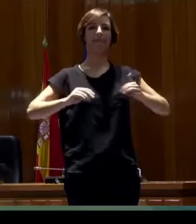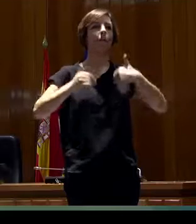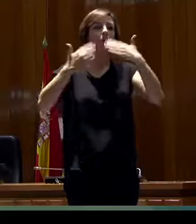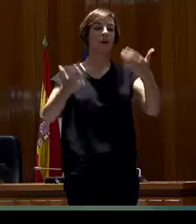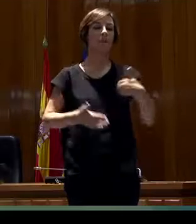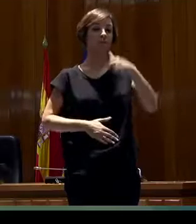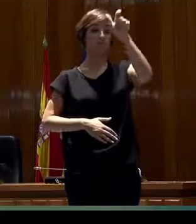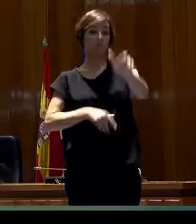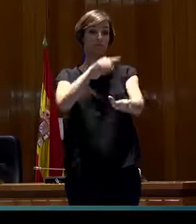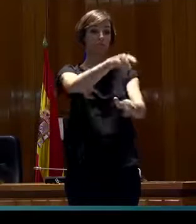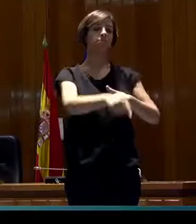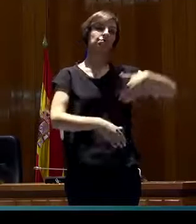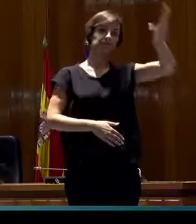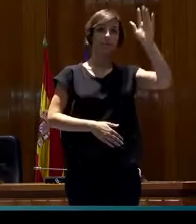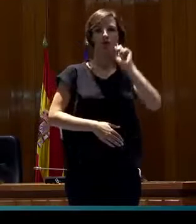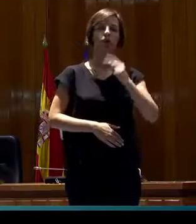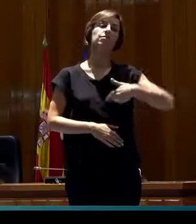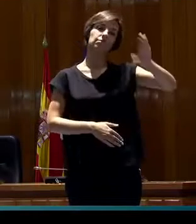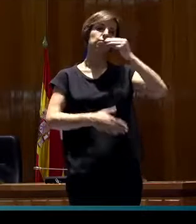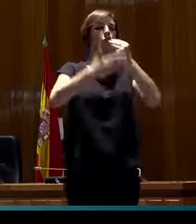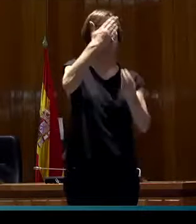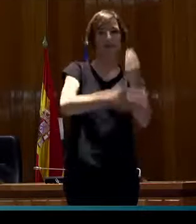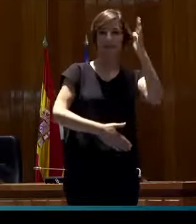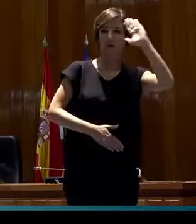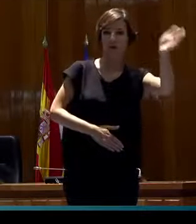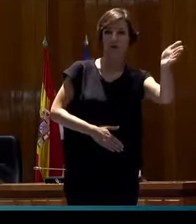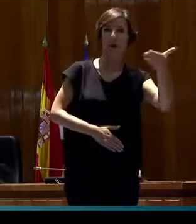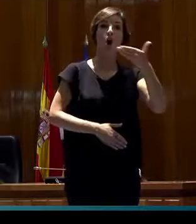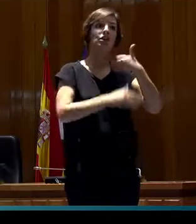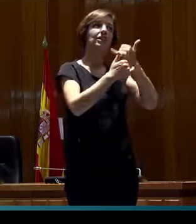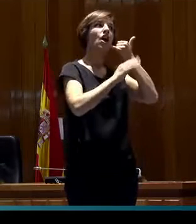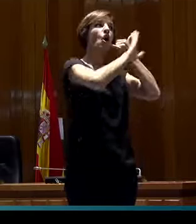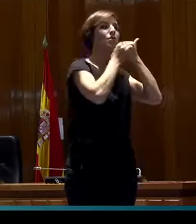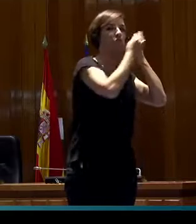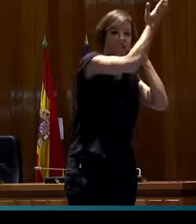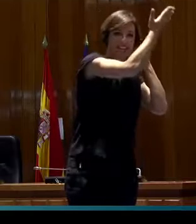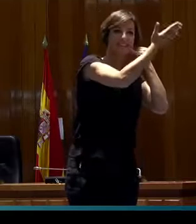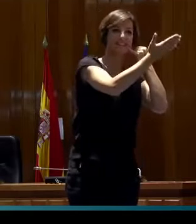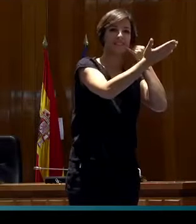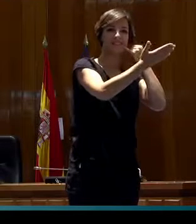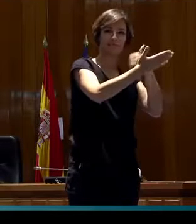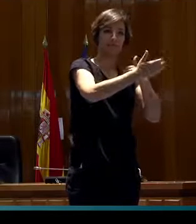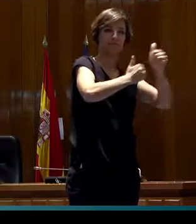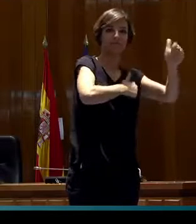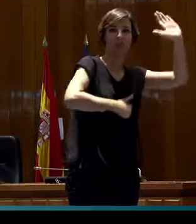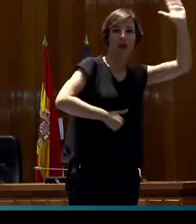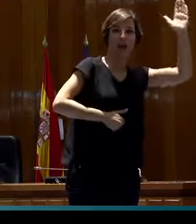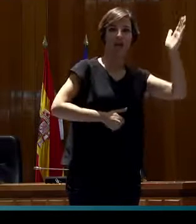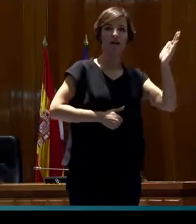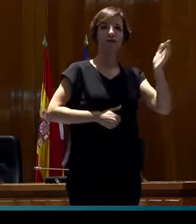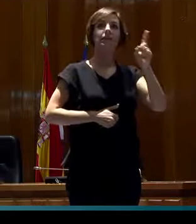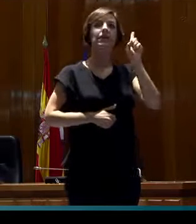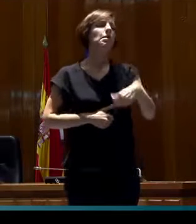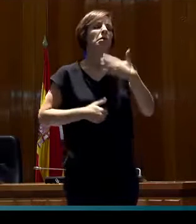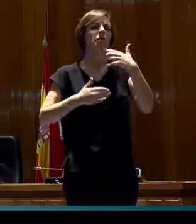a los interlocutores, sordos y oyentes, el pedir, si fuera necesario, pues que se adecúe el